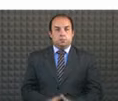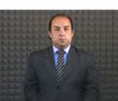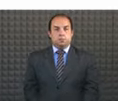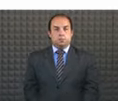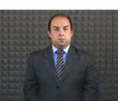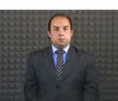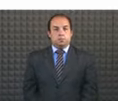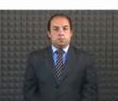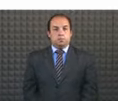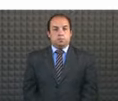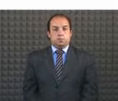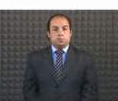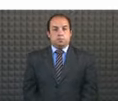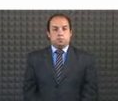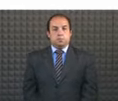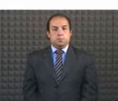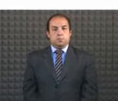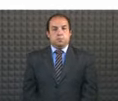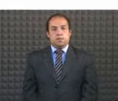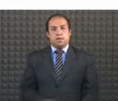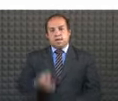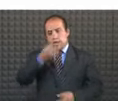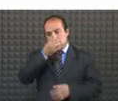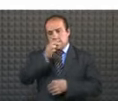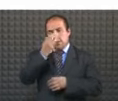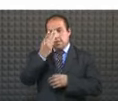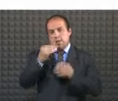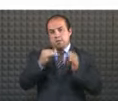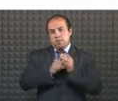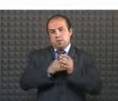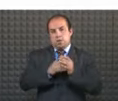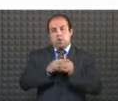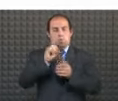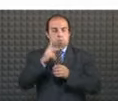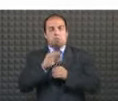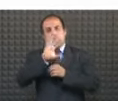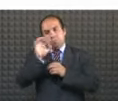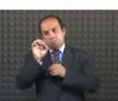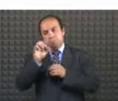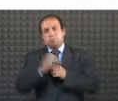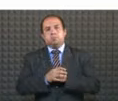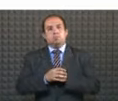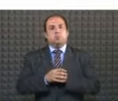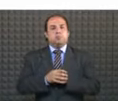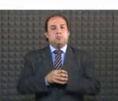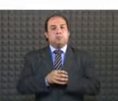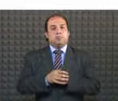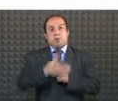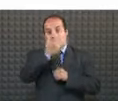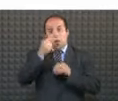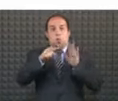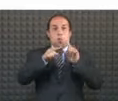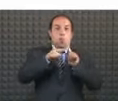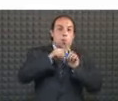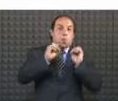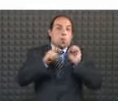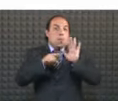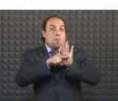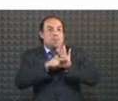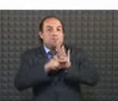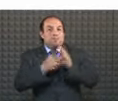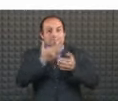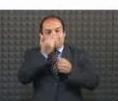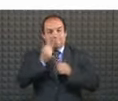600 más, porque es prácticamente 3.000. Bueno, 500 más, ¿no? Ahora sí no sabemos ni sumar ni restar, claro que yo. O